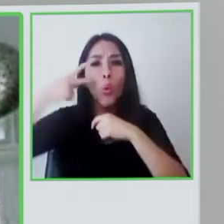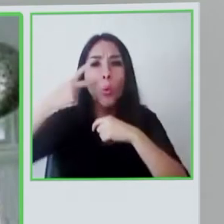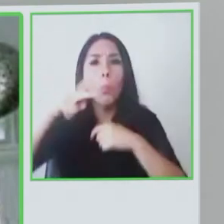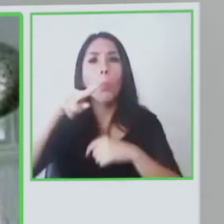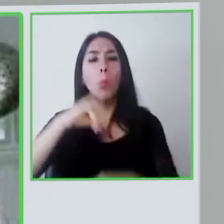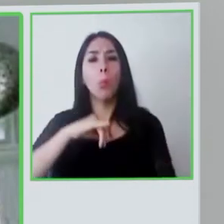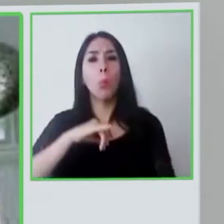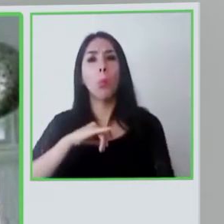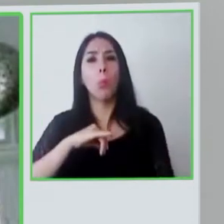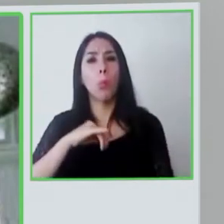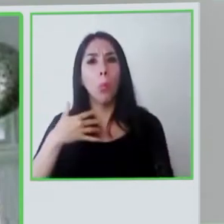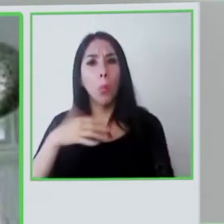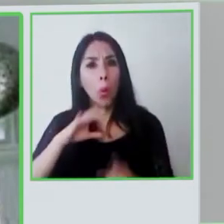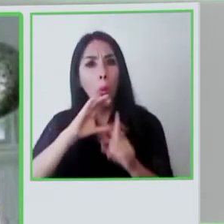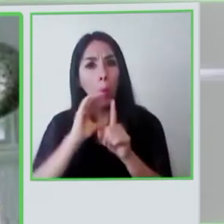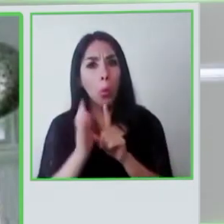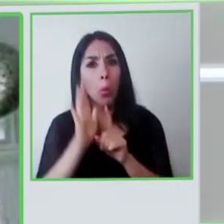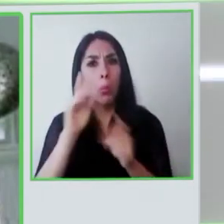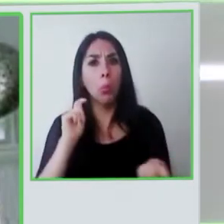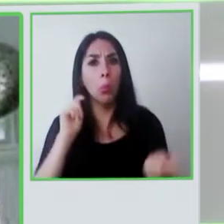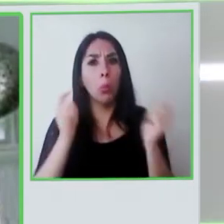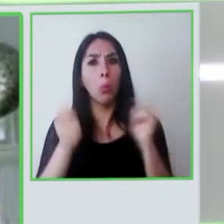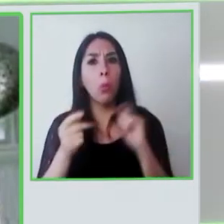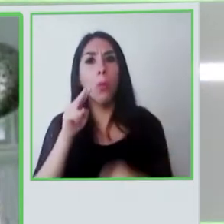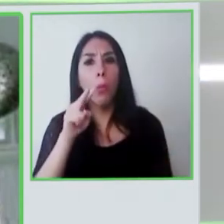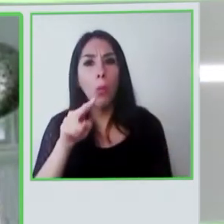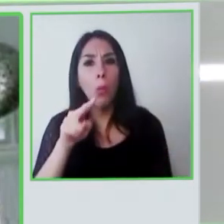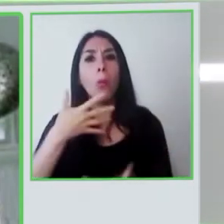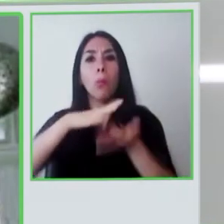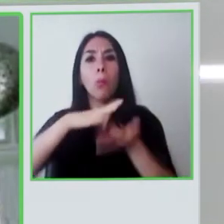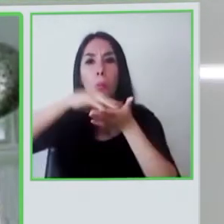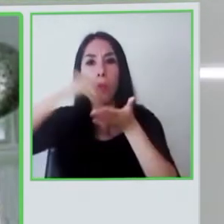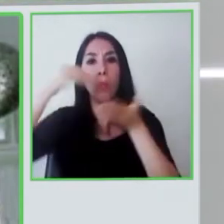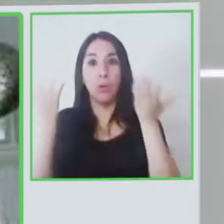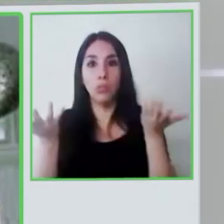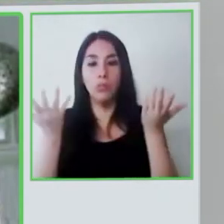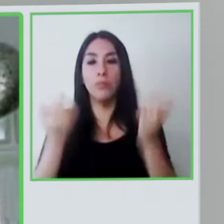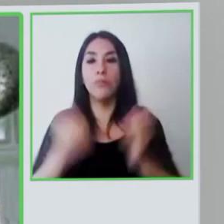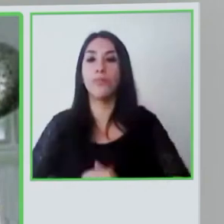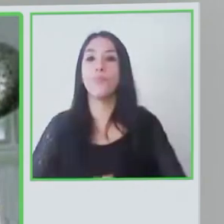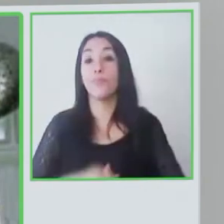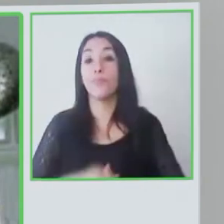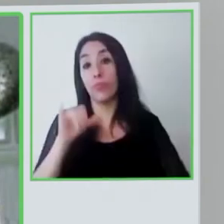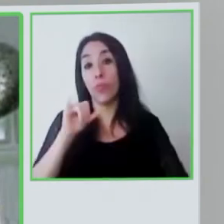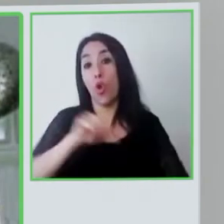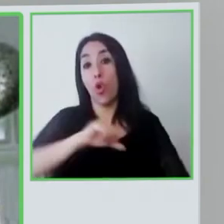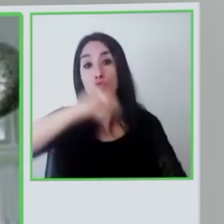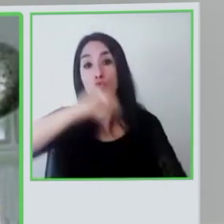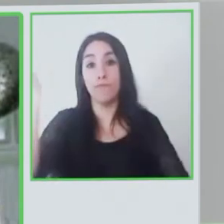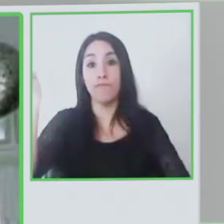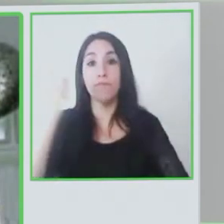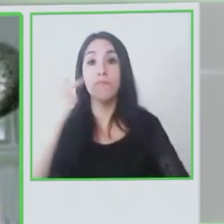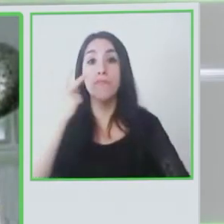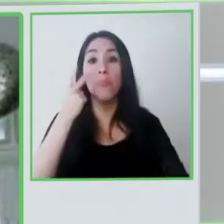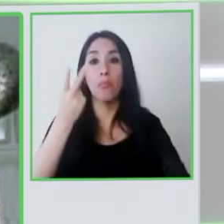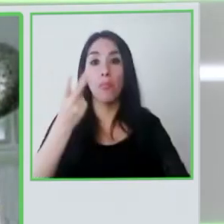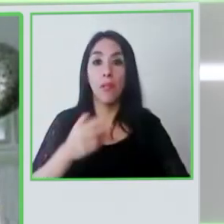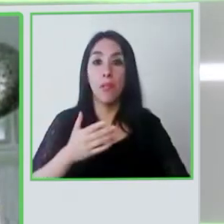entonces hemos visto otras cosas relacionadas con esto también la campaña de ese tú mismo qué